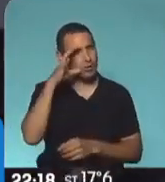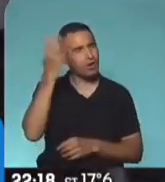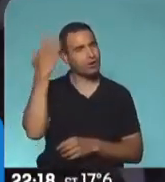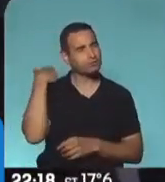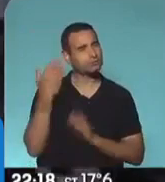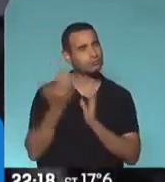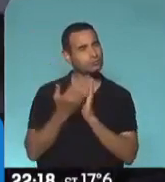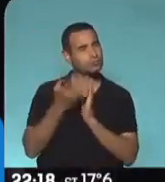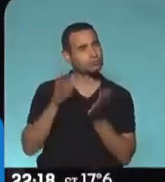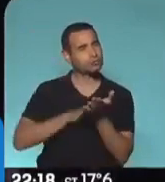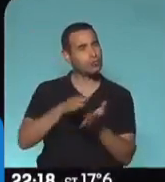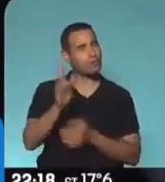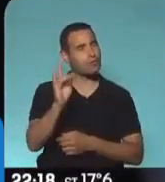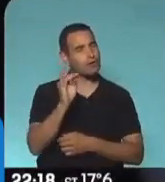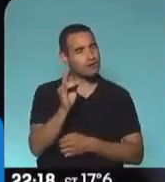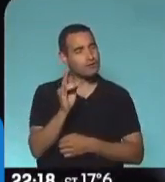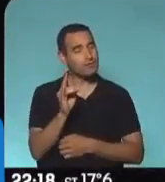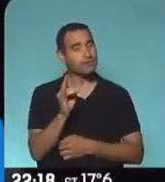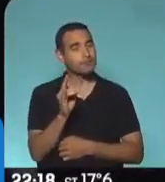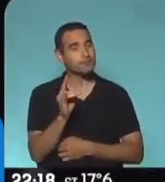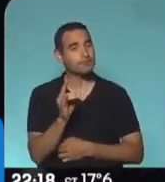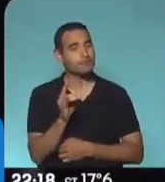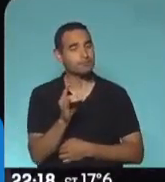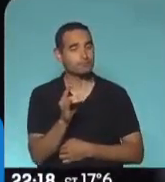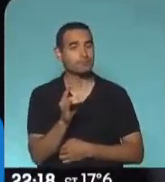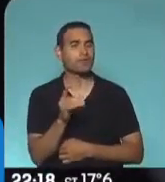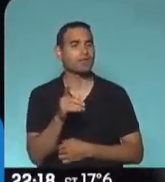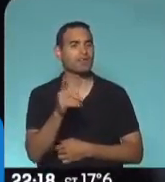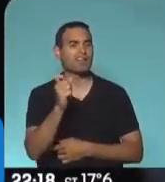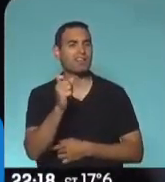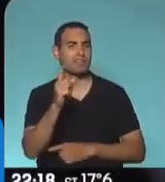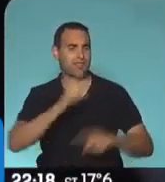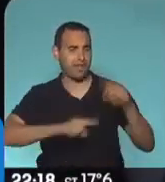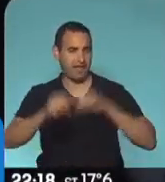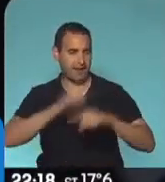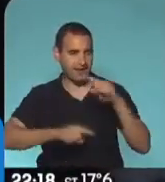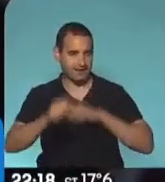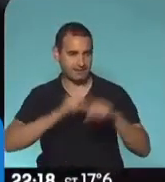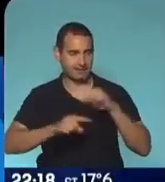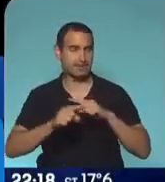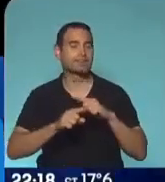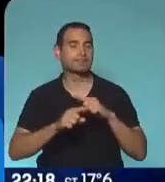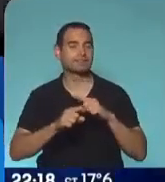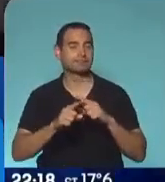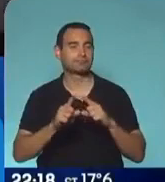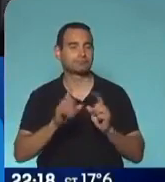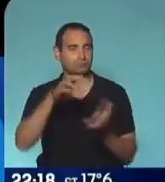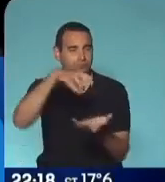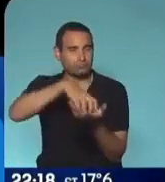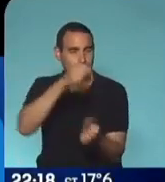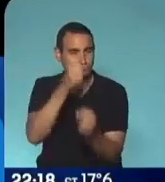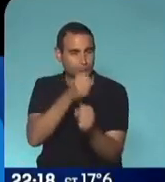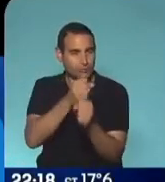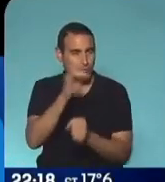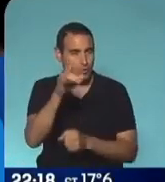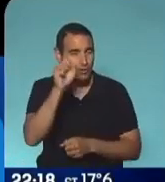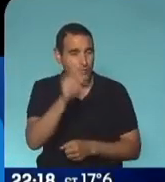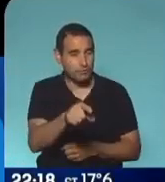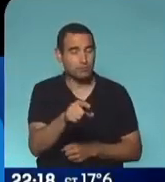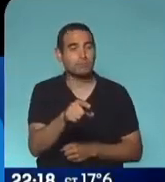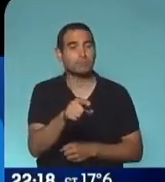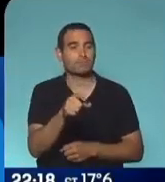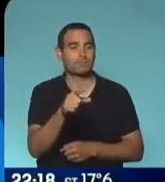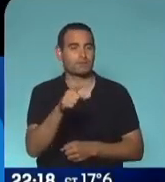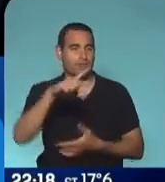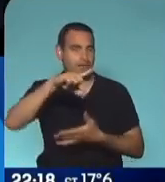doctorado en Bolivia y quien dirigía, que estaba en el lugar de Lechín históricamente, la Central Obrera Boliviana combativa en América